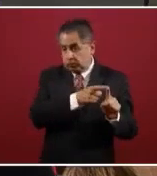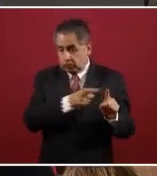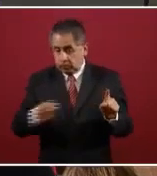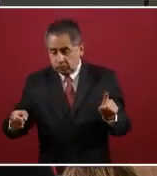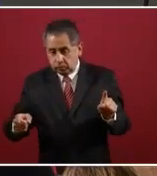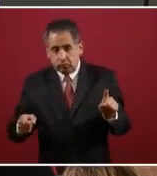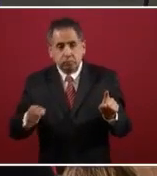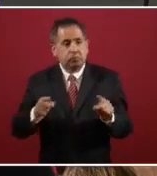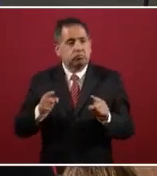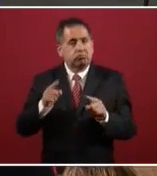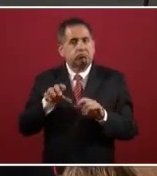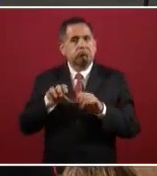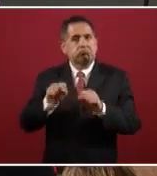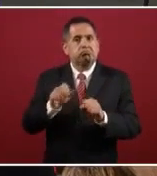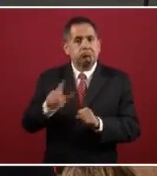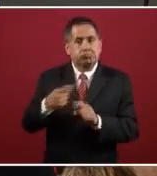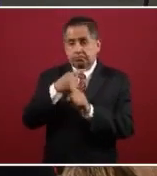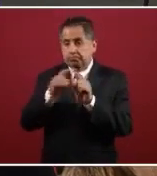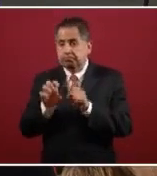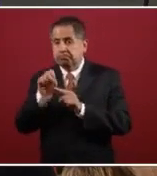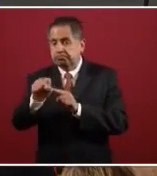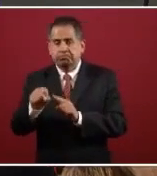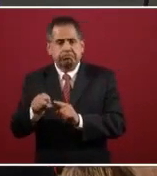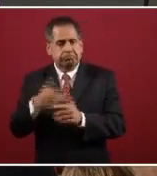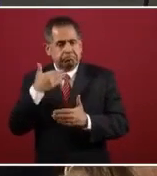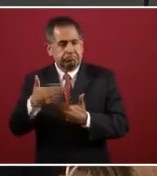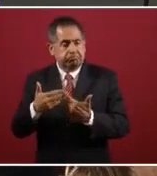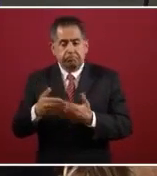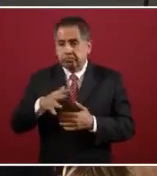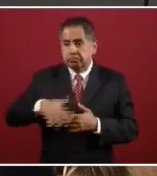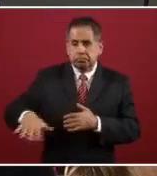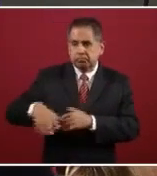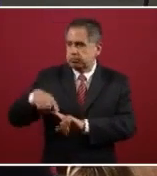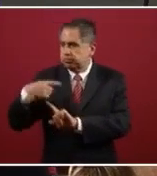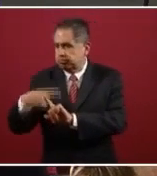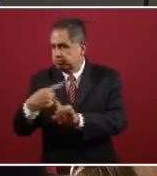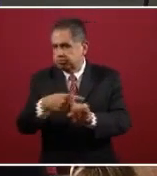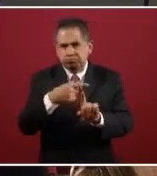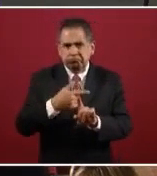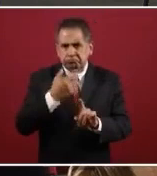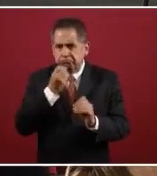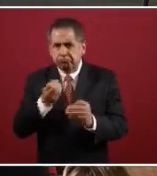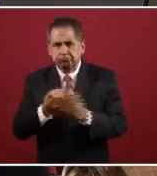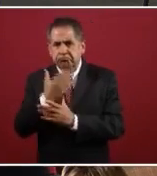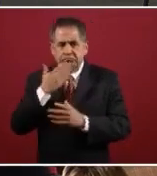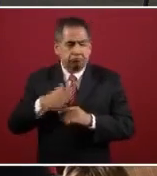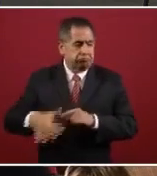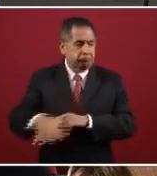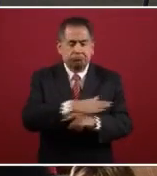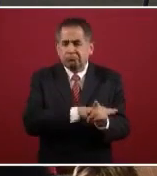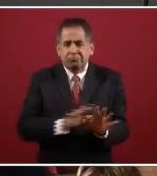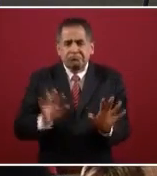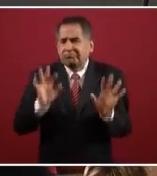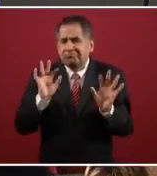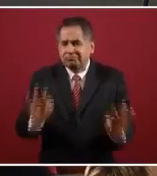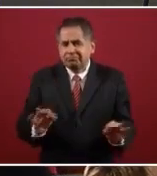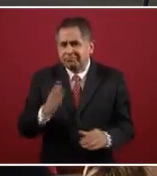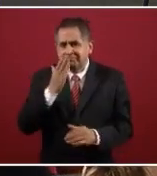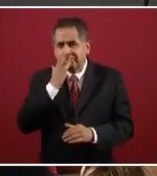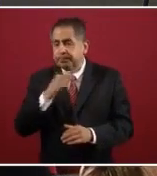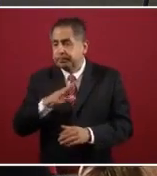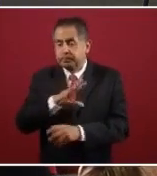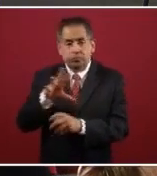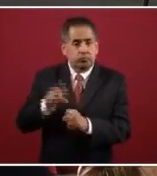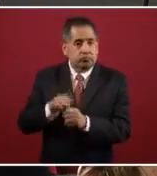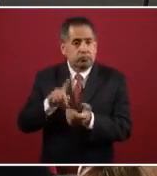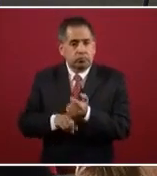meta y se han registrado impactos positivos, estoy hablando en la esfera social, ambiental y económica. Estamos